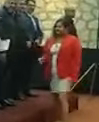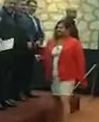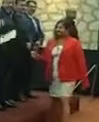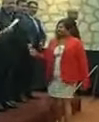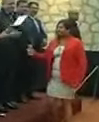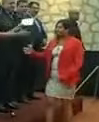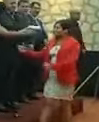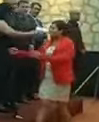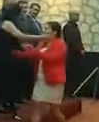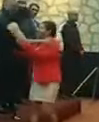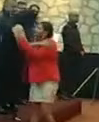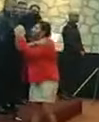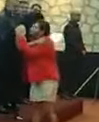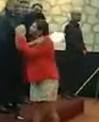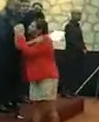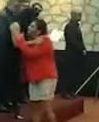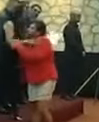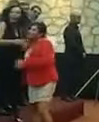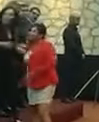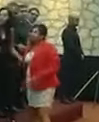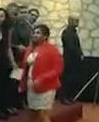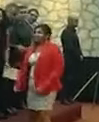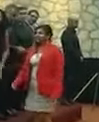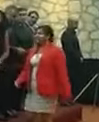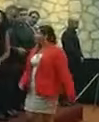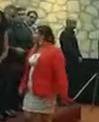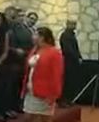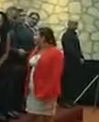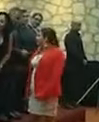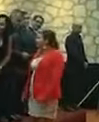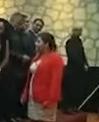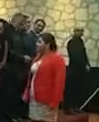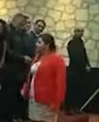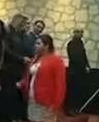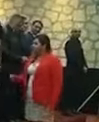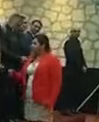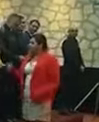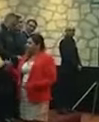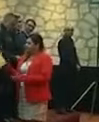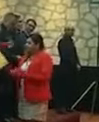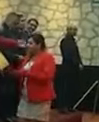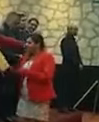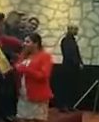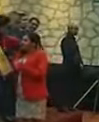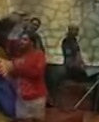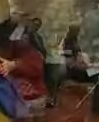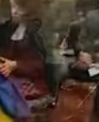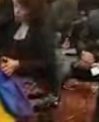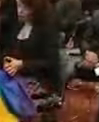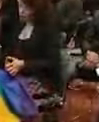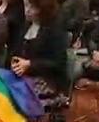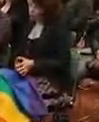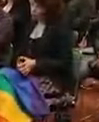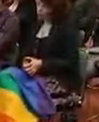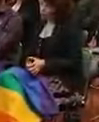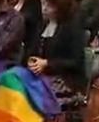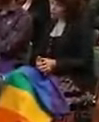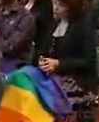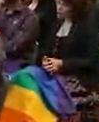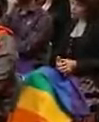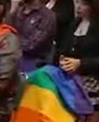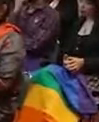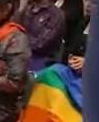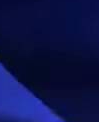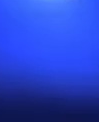Universidad Magnoamericana fue reconocida como persona moral defensora de derechos humanos. En Urbis TV Noticias,